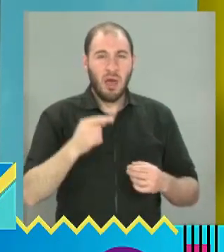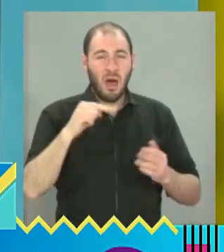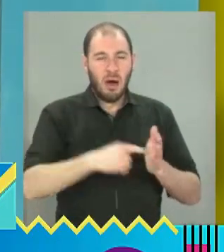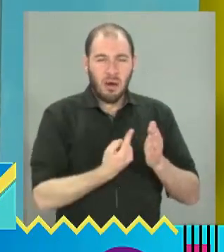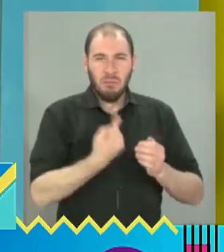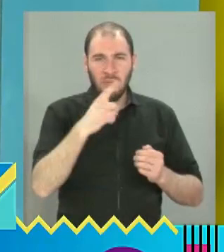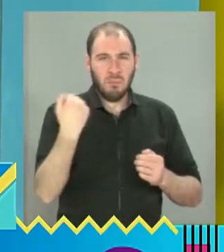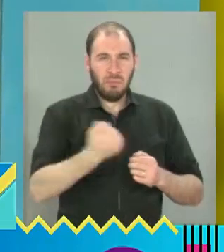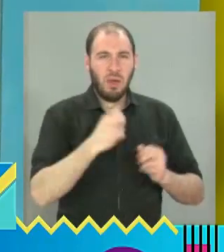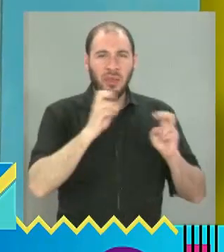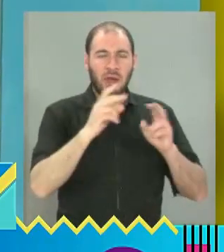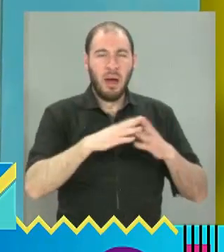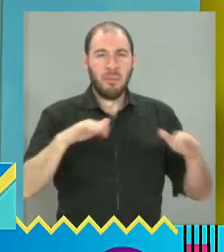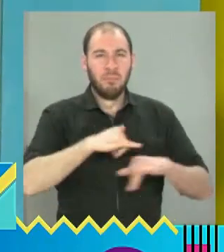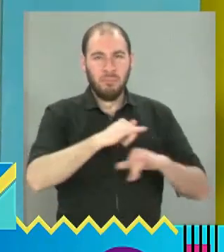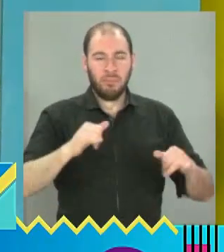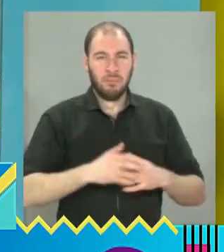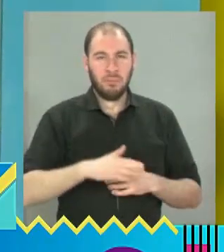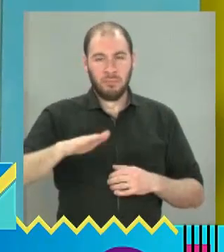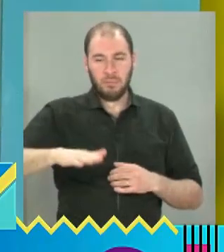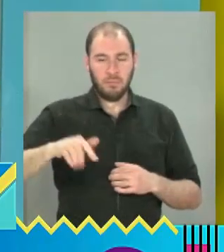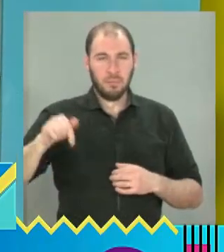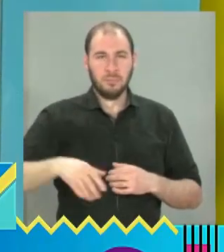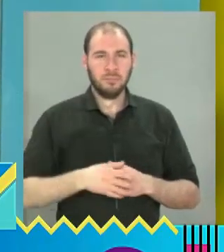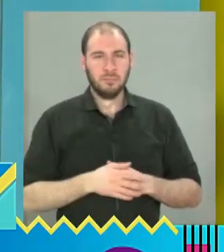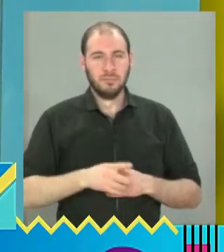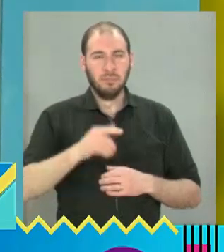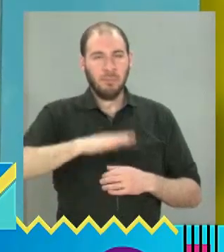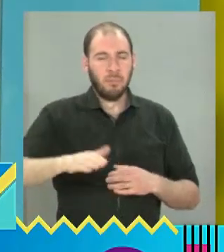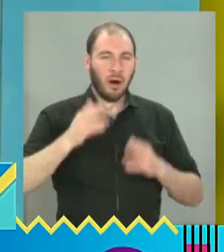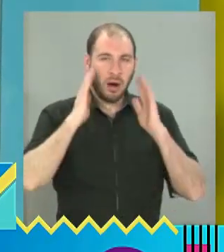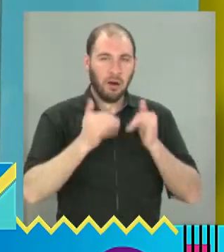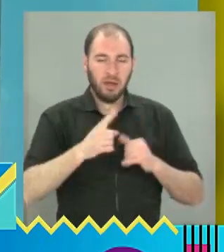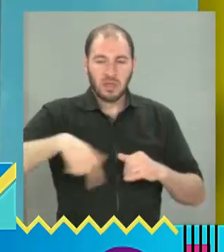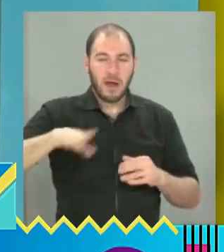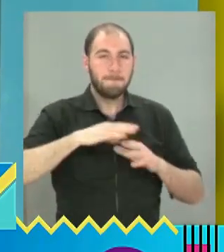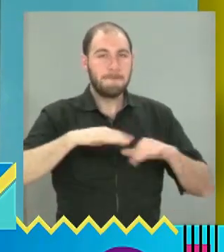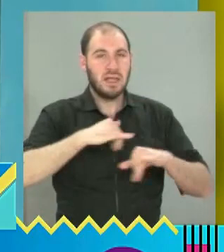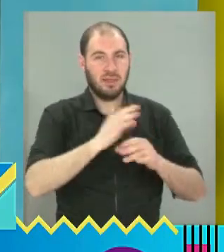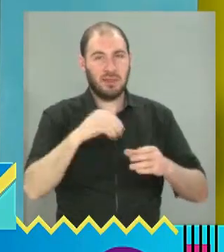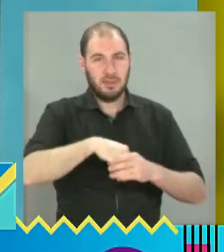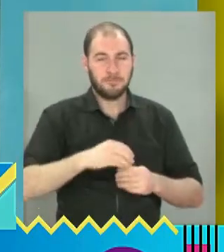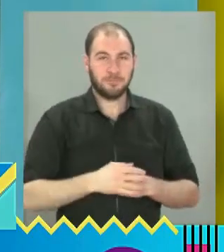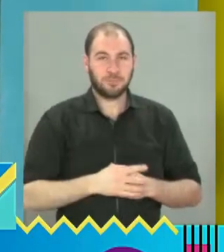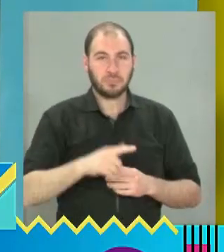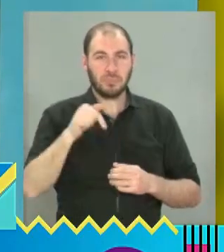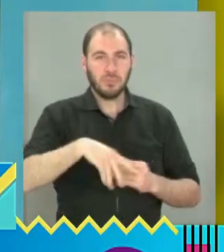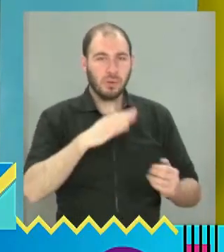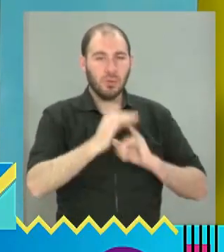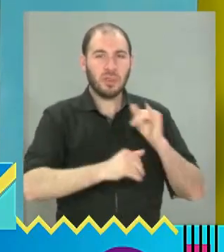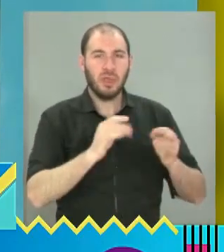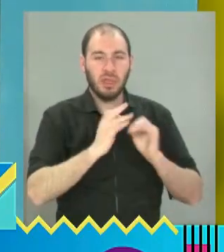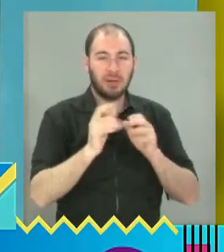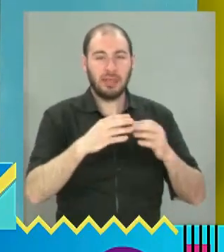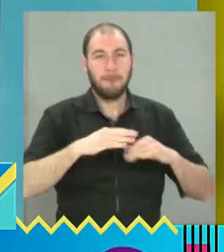puntos fundamentales es el de los medios de comunicación. El niño, los niños, las niñas y los adolescentes en los medios de comunicación. En este caso estamos hablando del